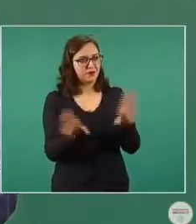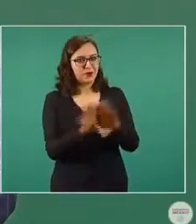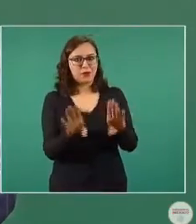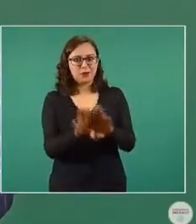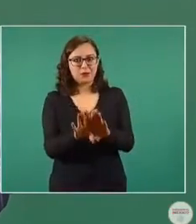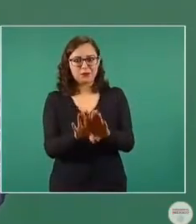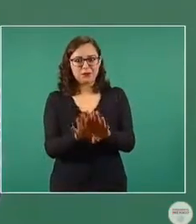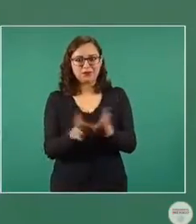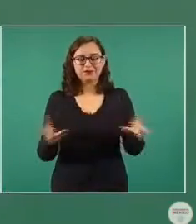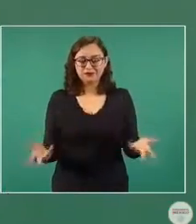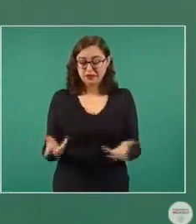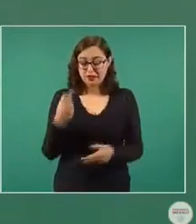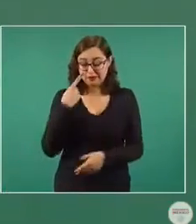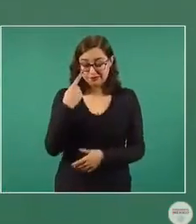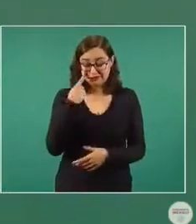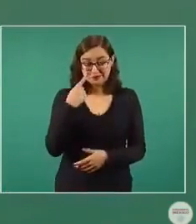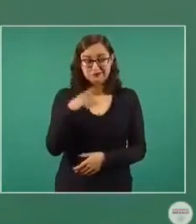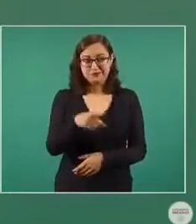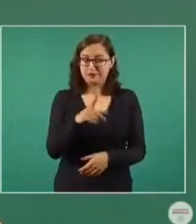la estimaban en 10,000,